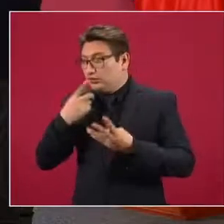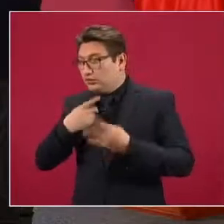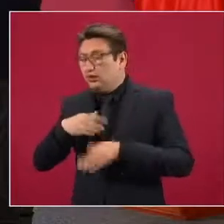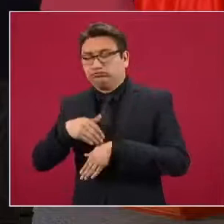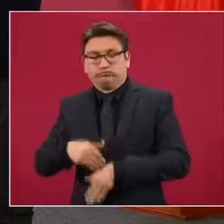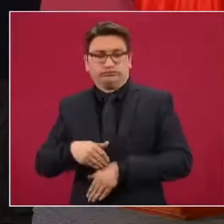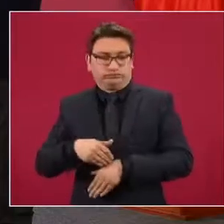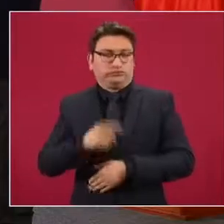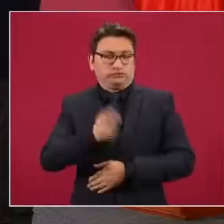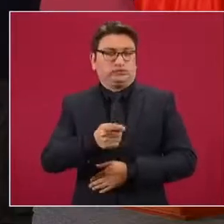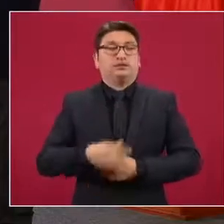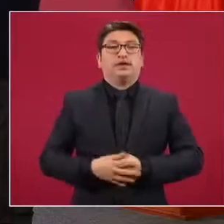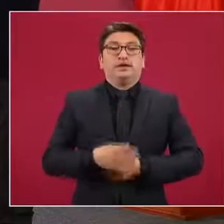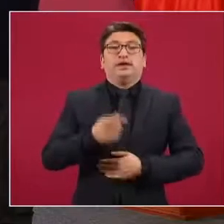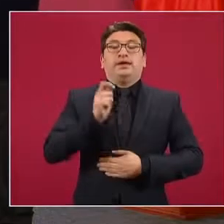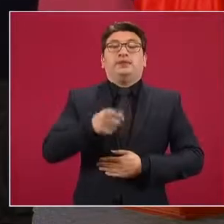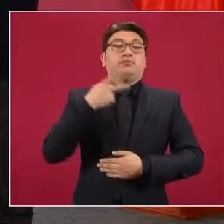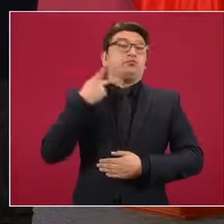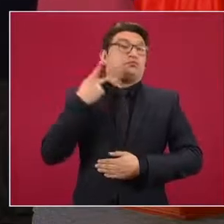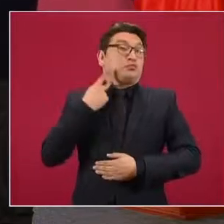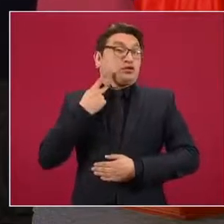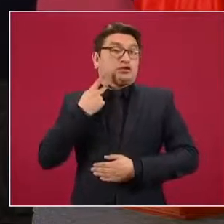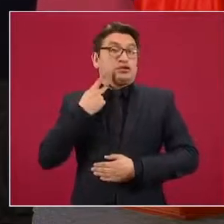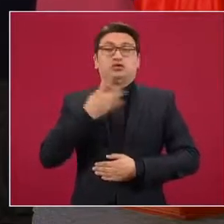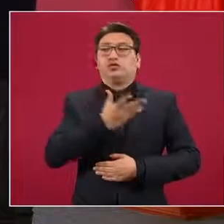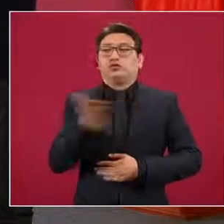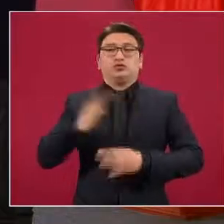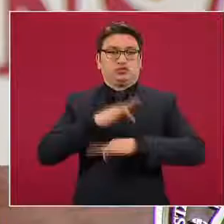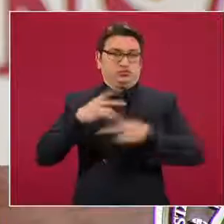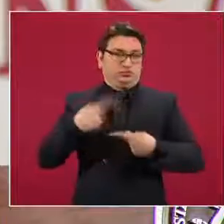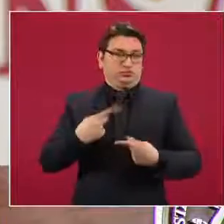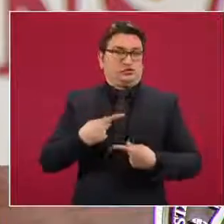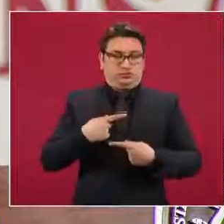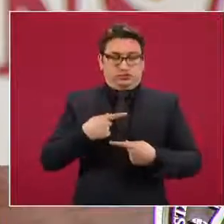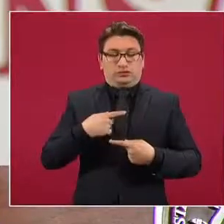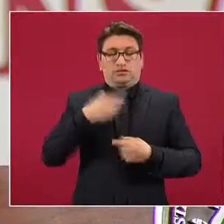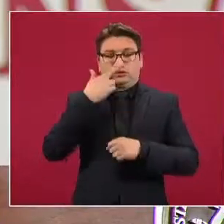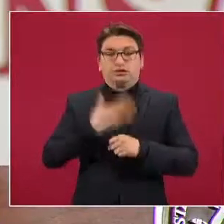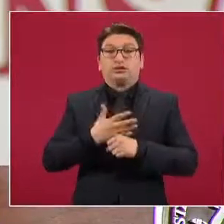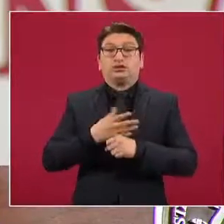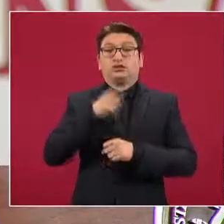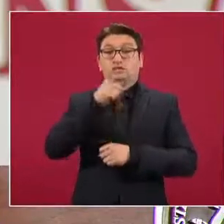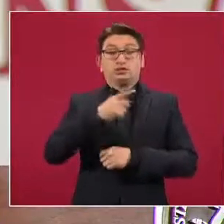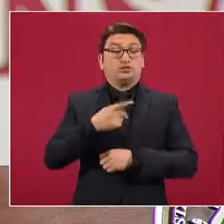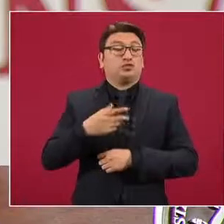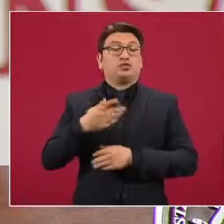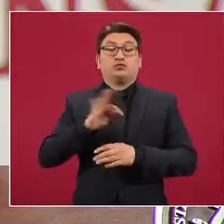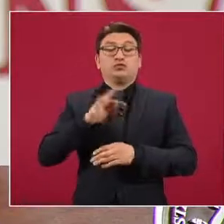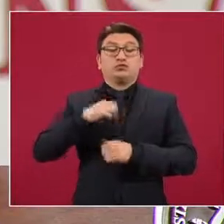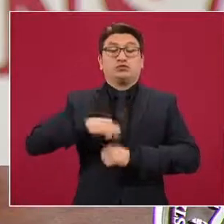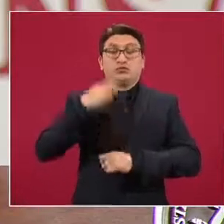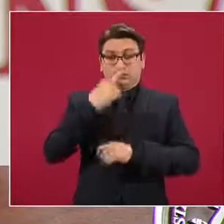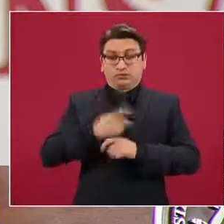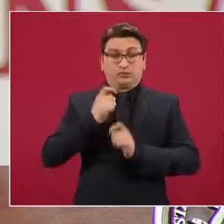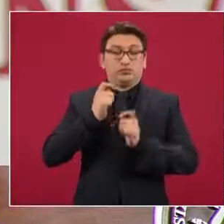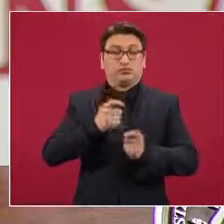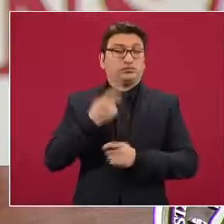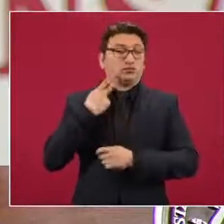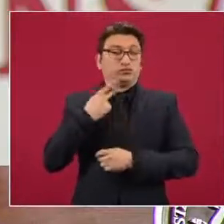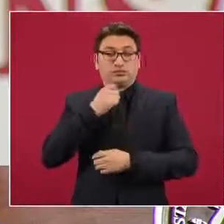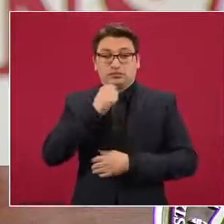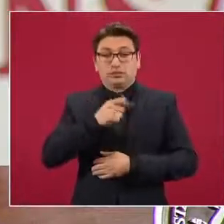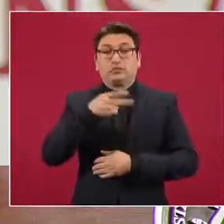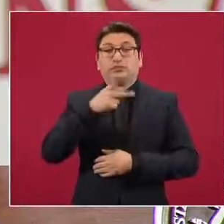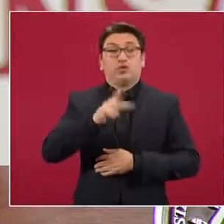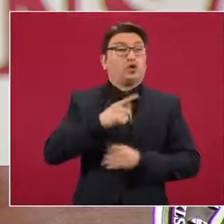de todos. Aunque no ocupes un cargo público, no debes desentenderte de los asuntos políticos ni descuidar cosas que son